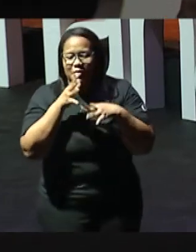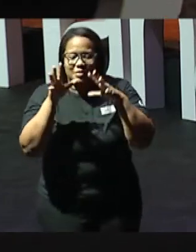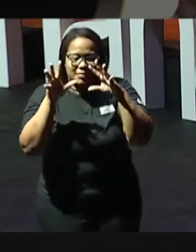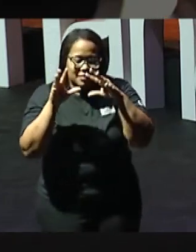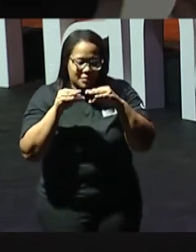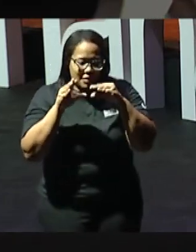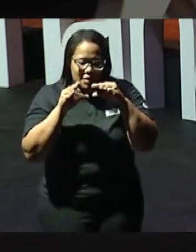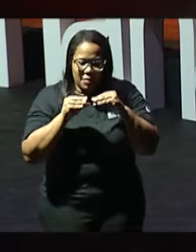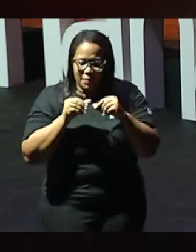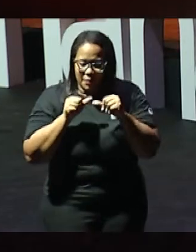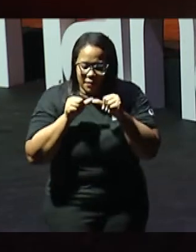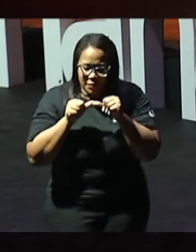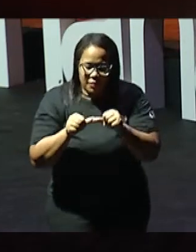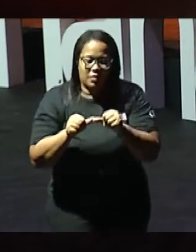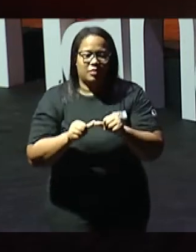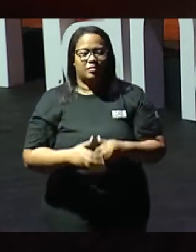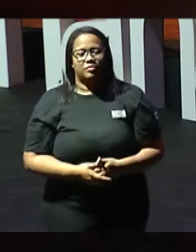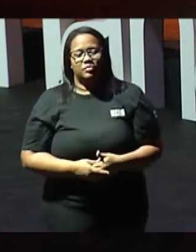pagarse